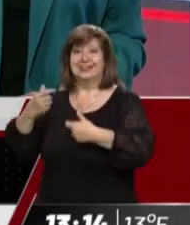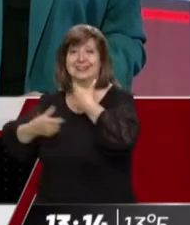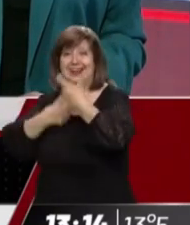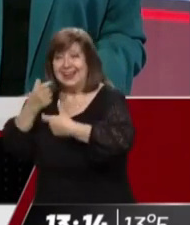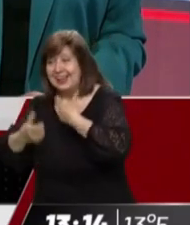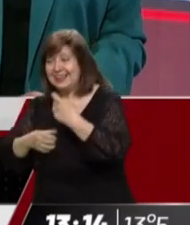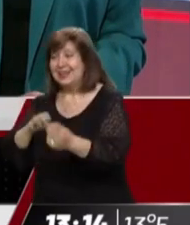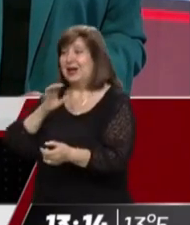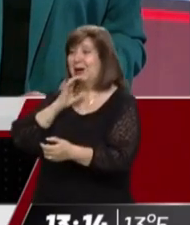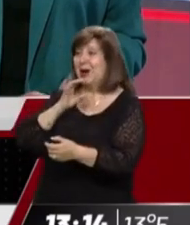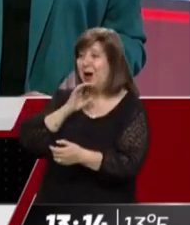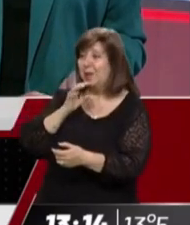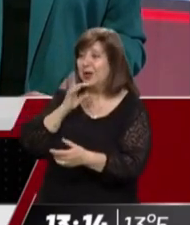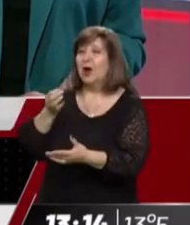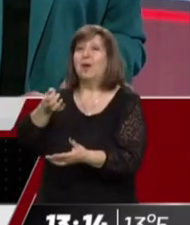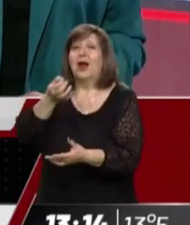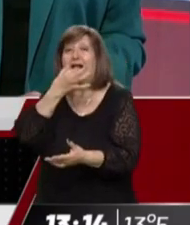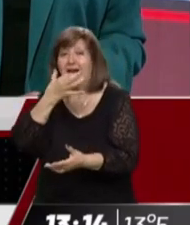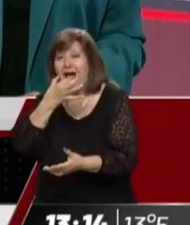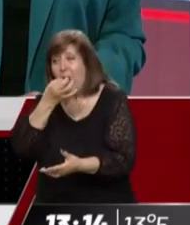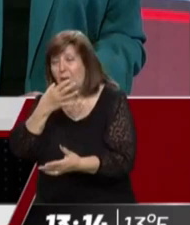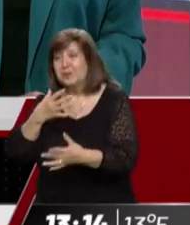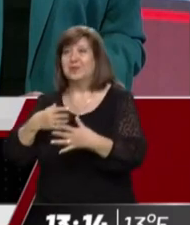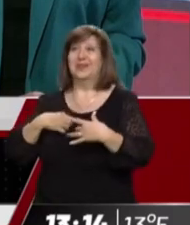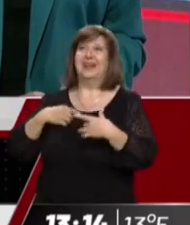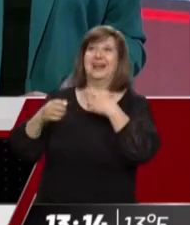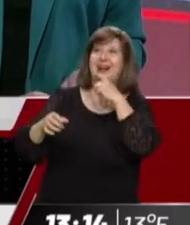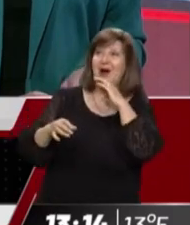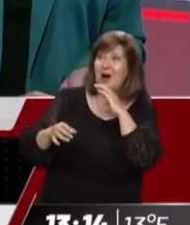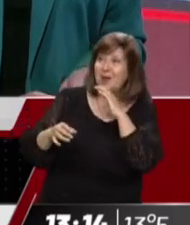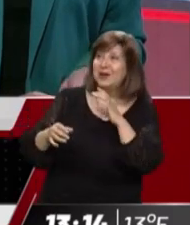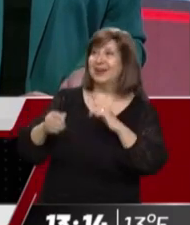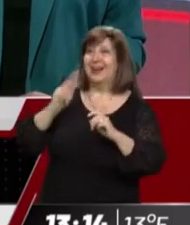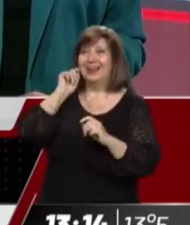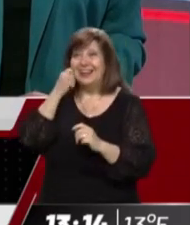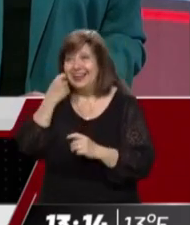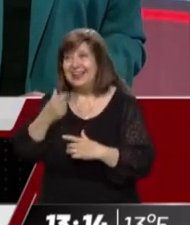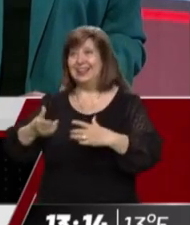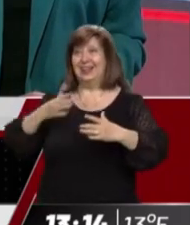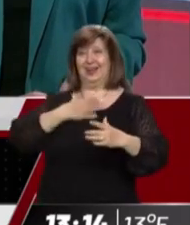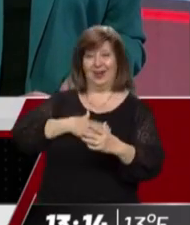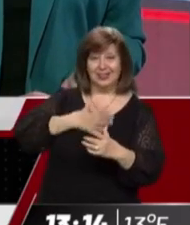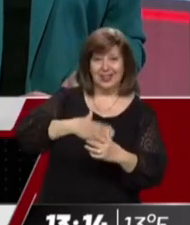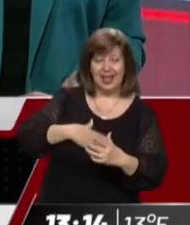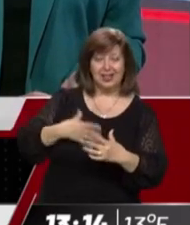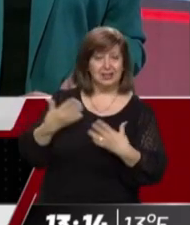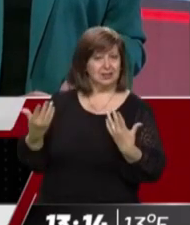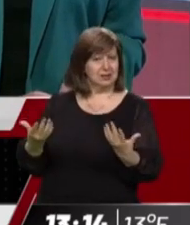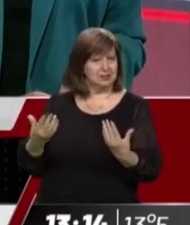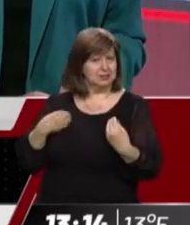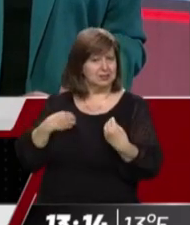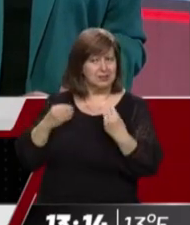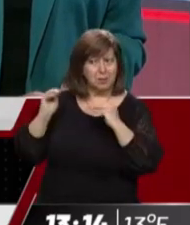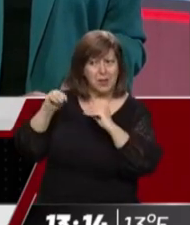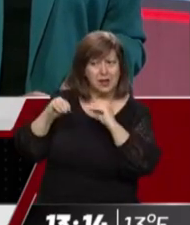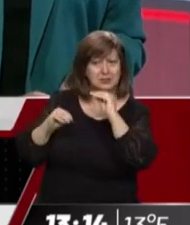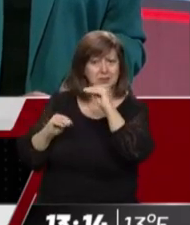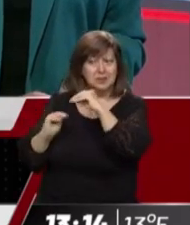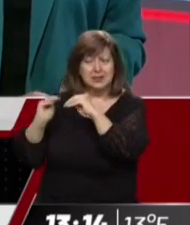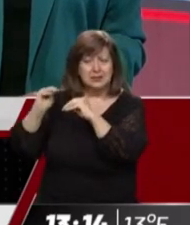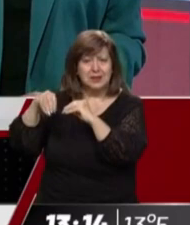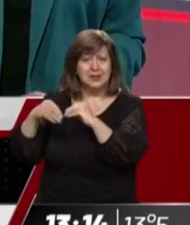más extrovertido, esto me permite pasarla mejor. Me posiciona mejor entre mis amigos. Sí, claro, el